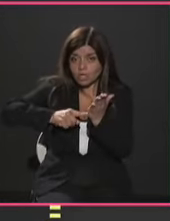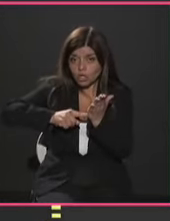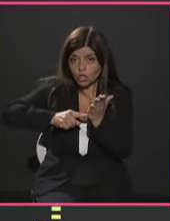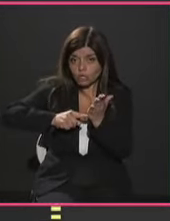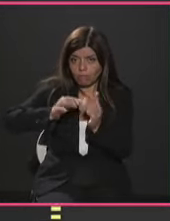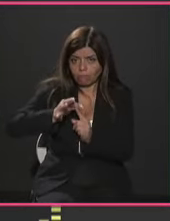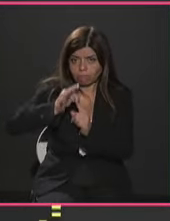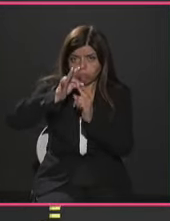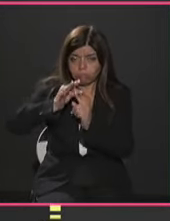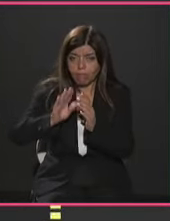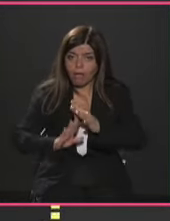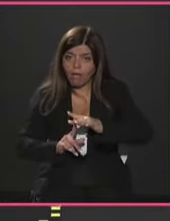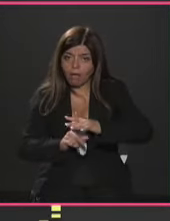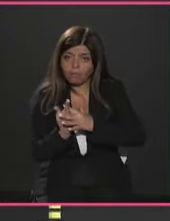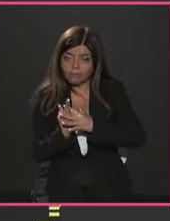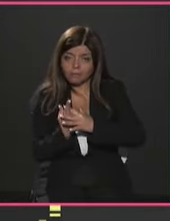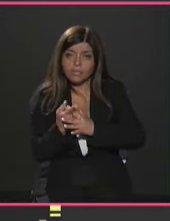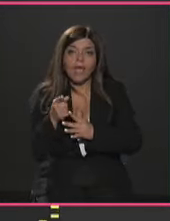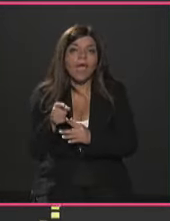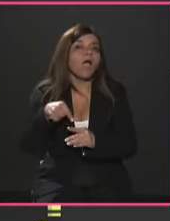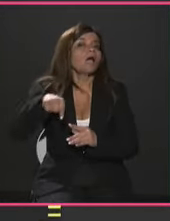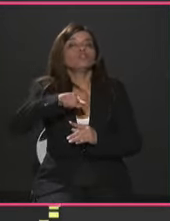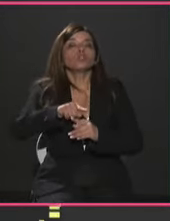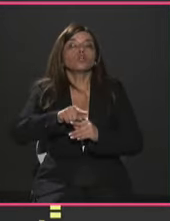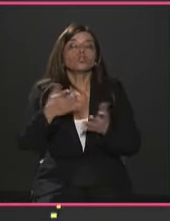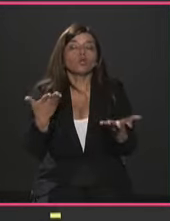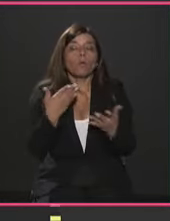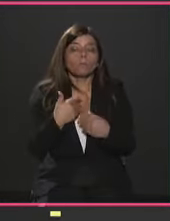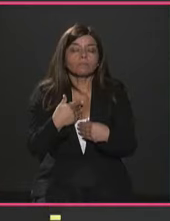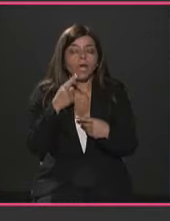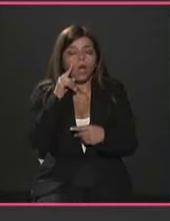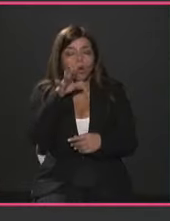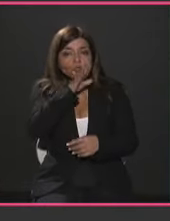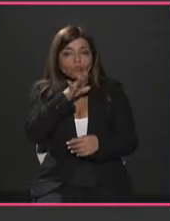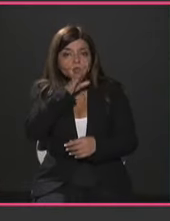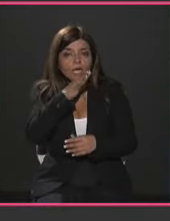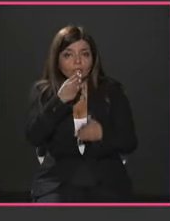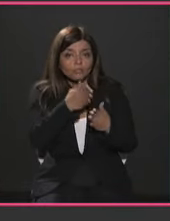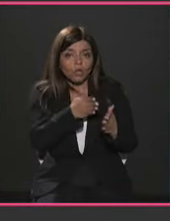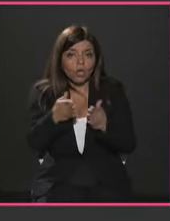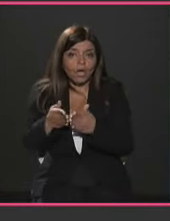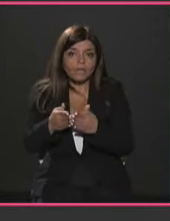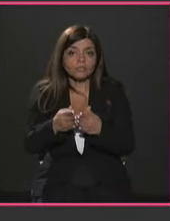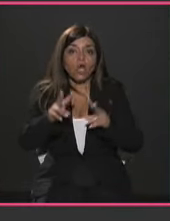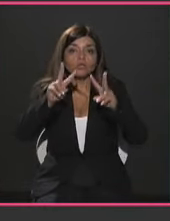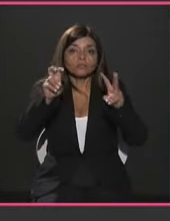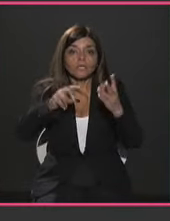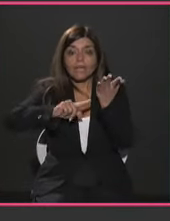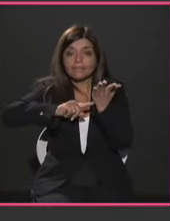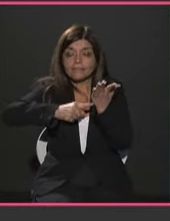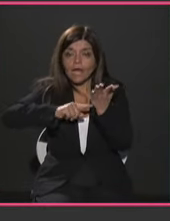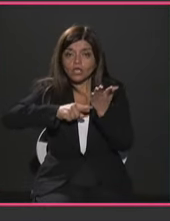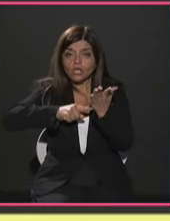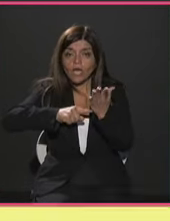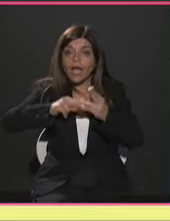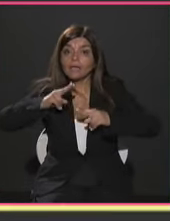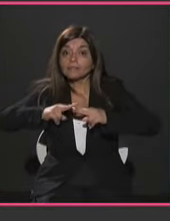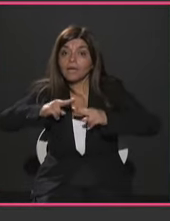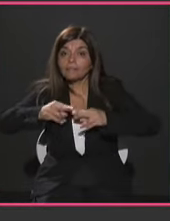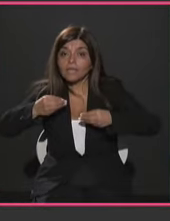punta y esto me lleva a la descripción de lo que estamos usando en el momento Esta es tecnología que se está